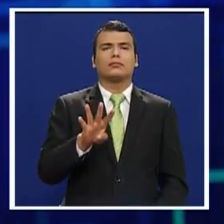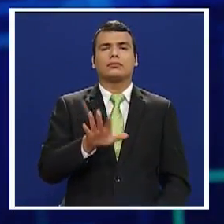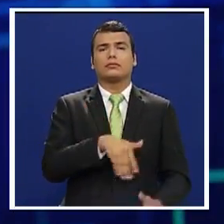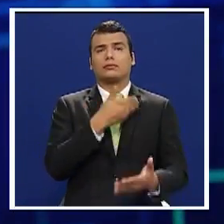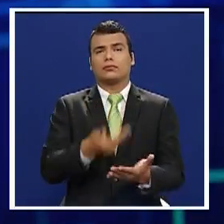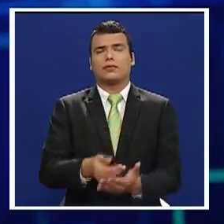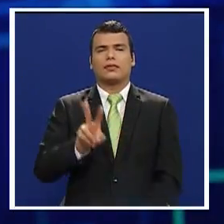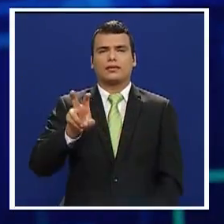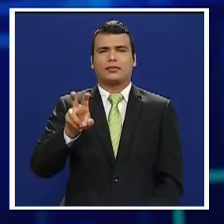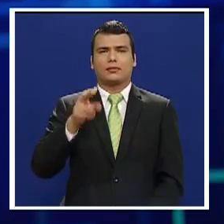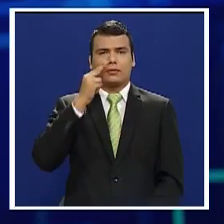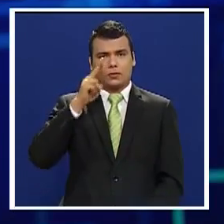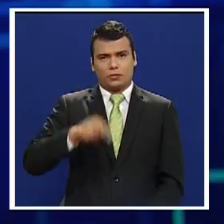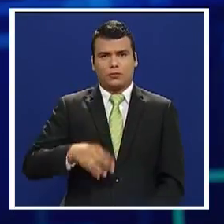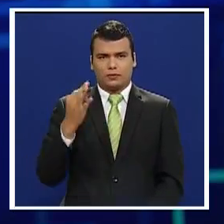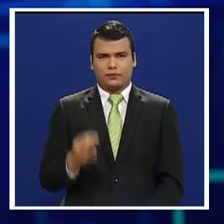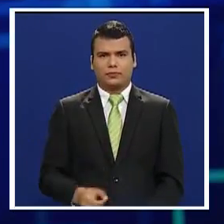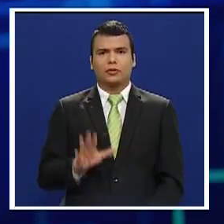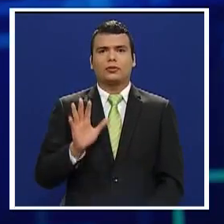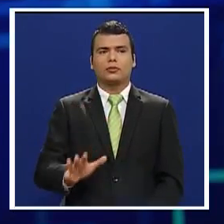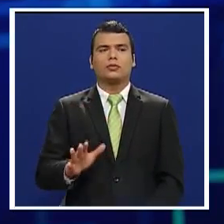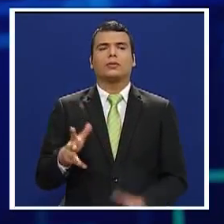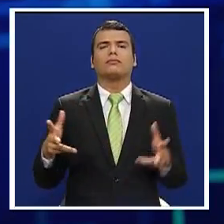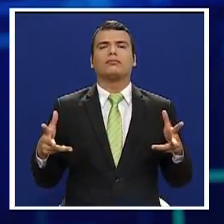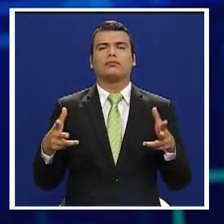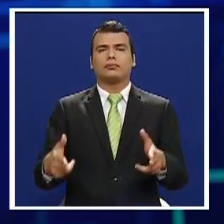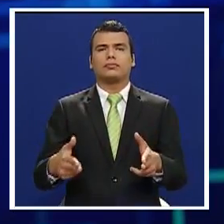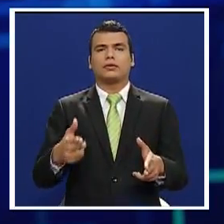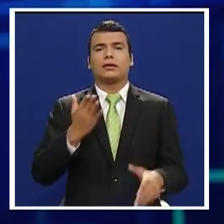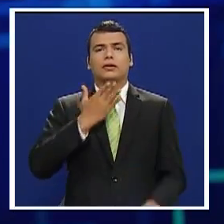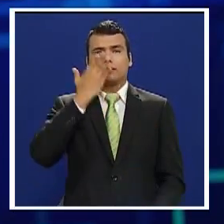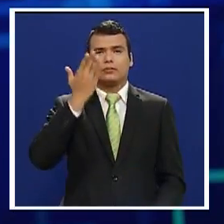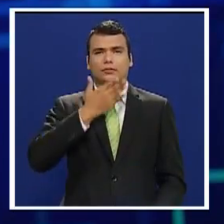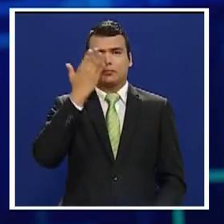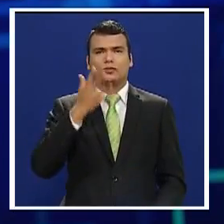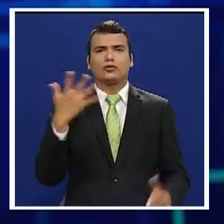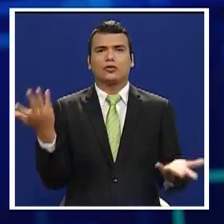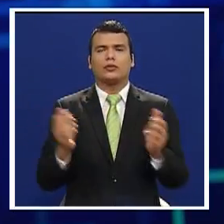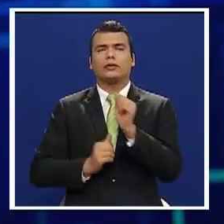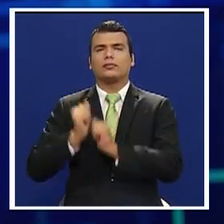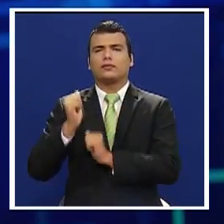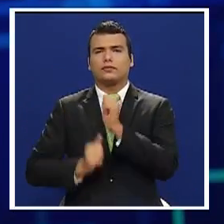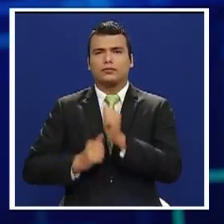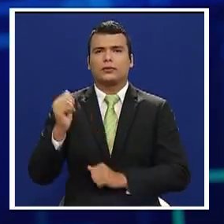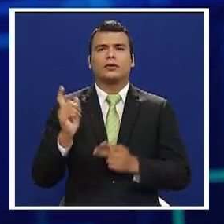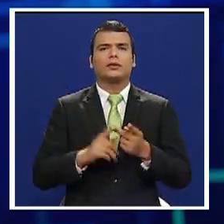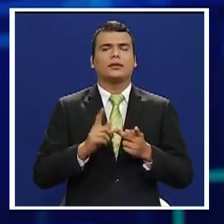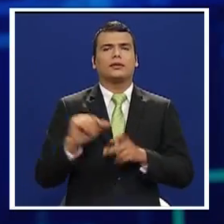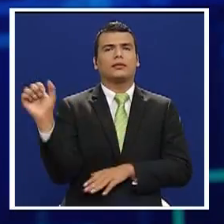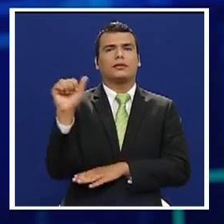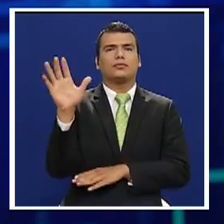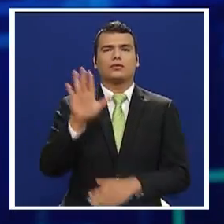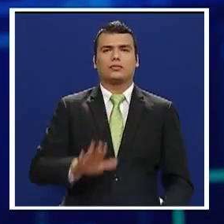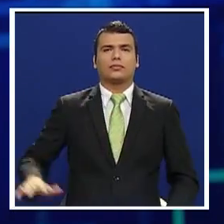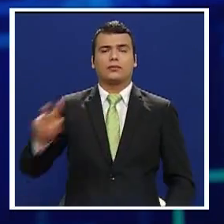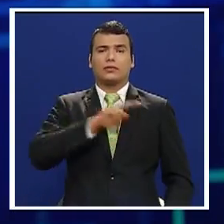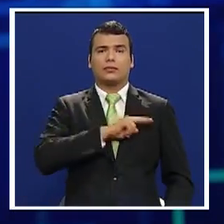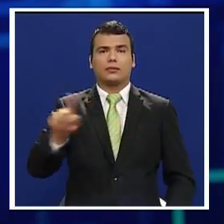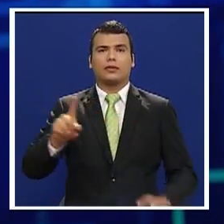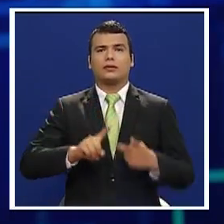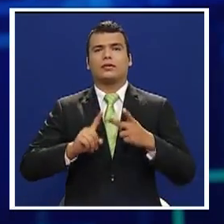poder lograr que en todos nuestros procedimientos podamos tener actos transparentes donde la gente pueda verlos, pueda